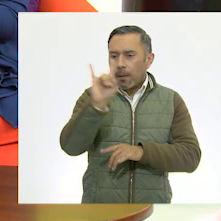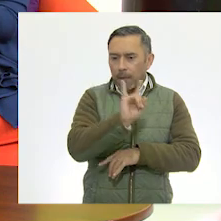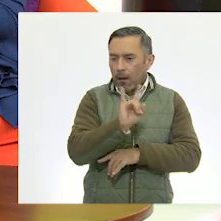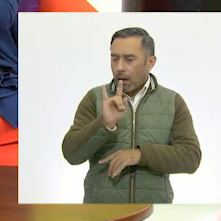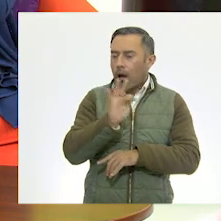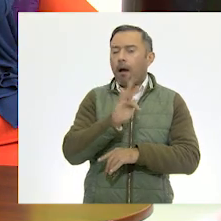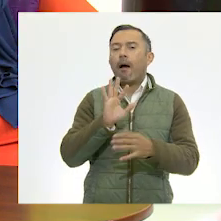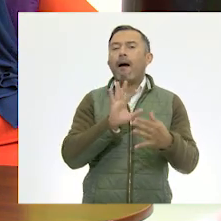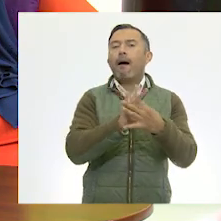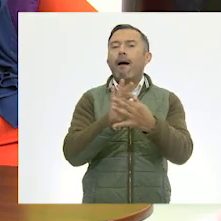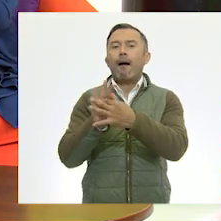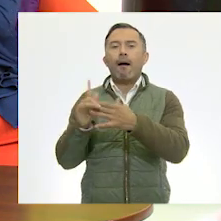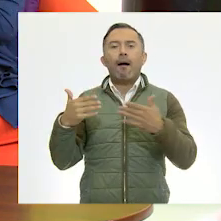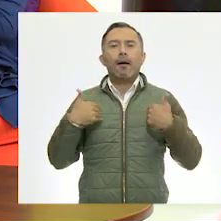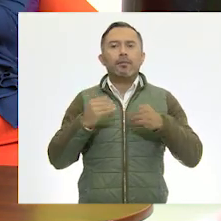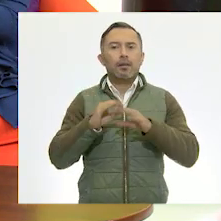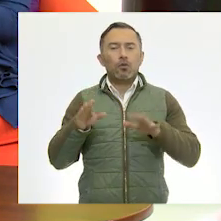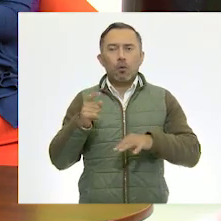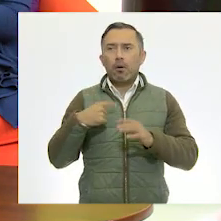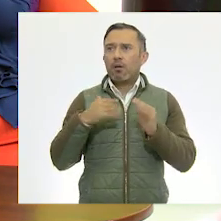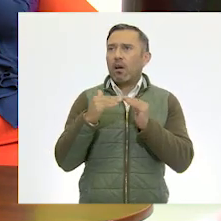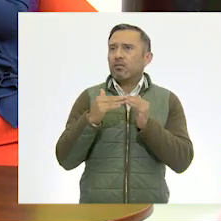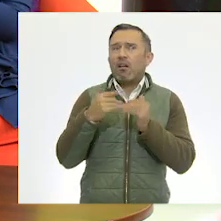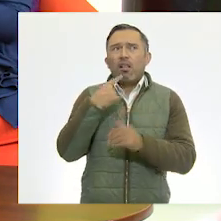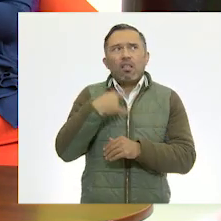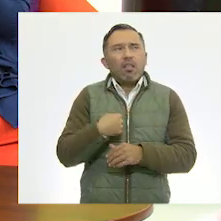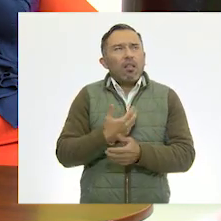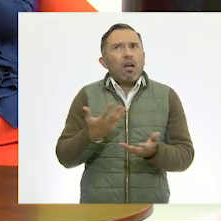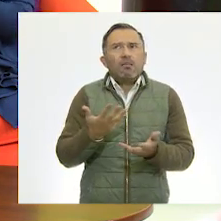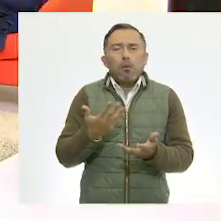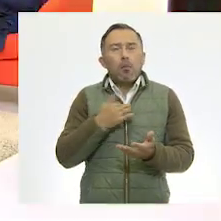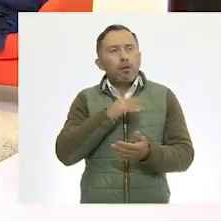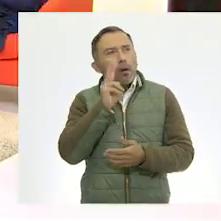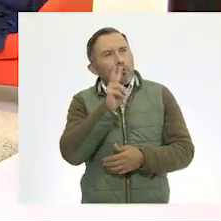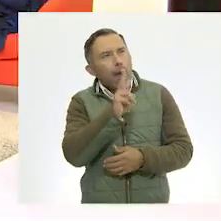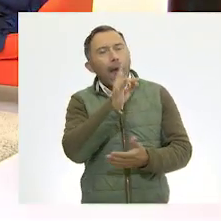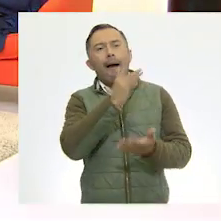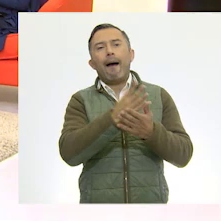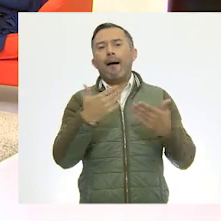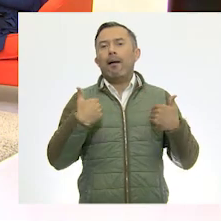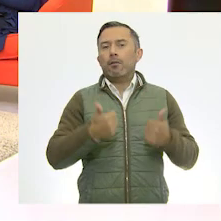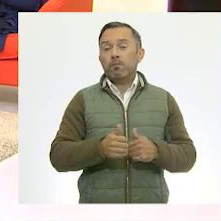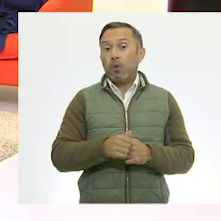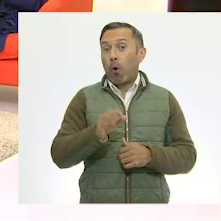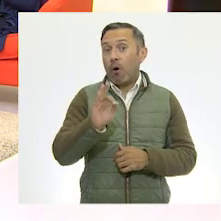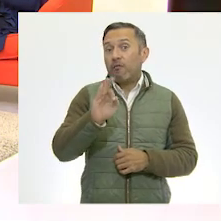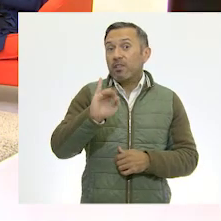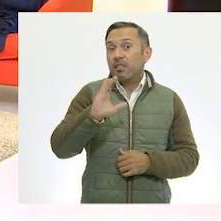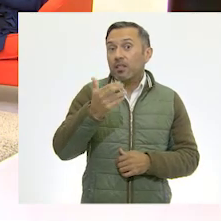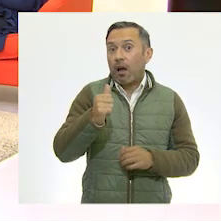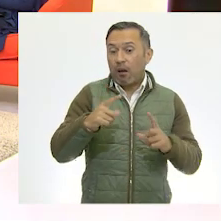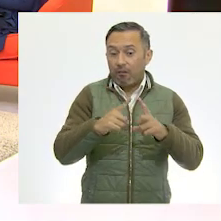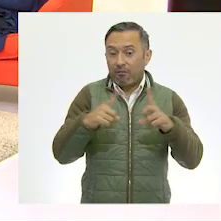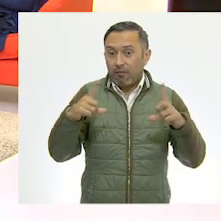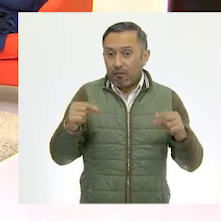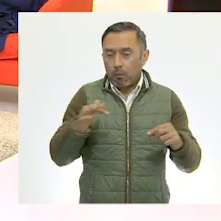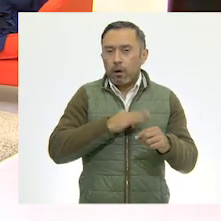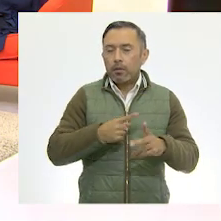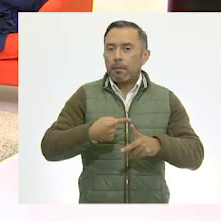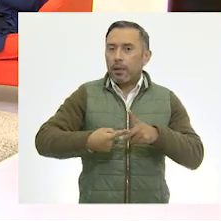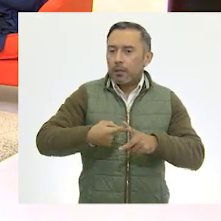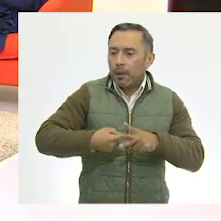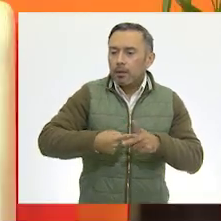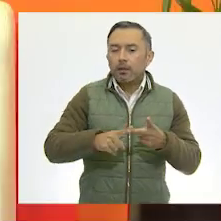qué hacer. En el espacio de matemáticas, por ejemplo, puede tener fichas para contar o cualquier material concreto que pueda contar. Pueden